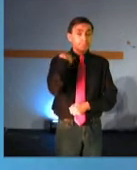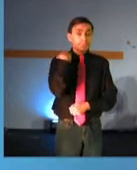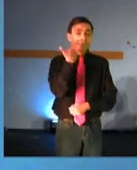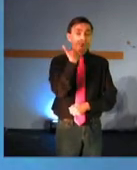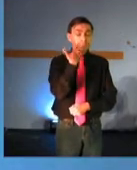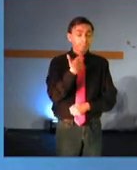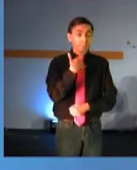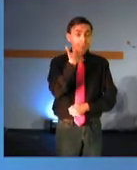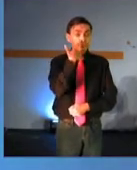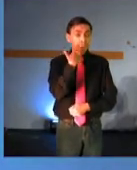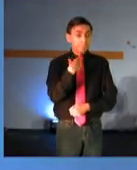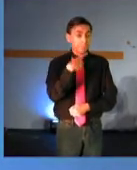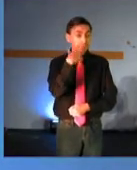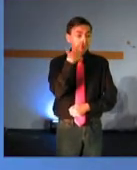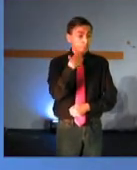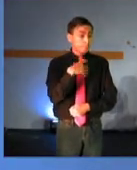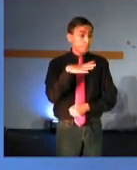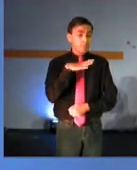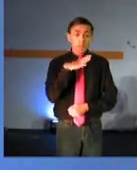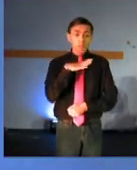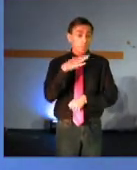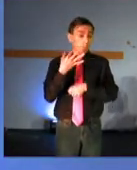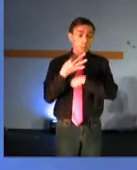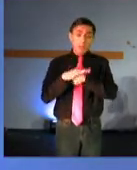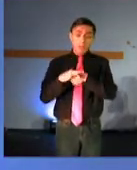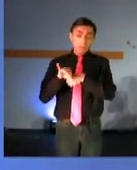par de la lucha guerrillera.